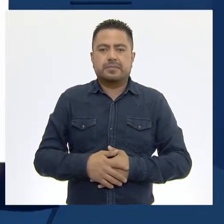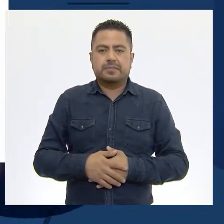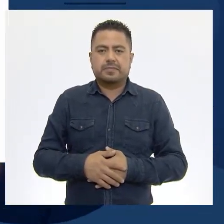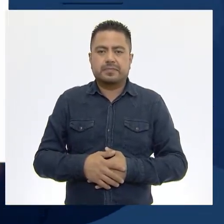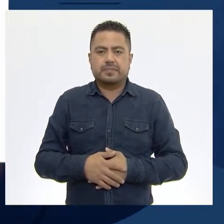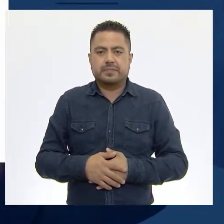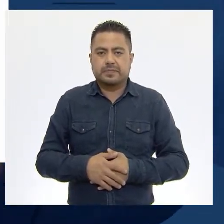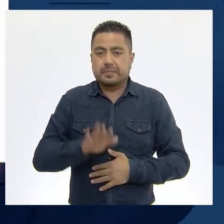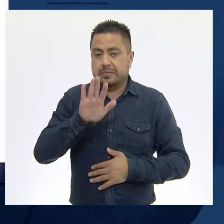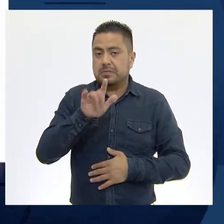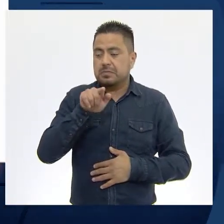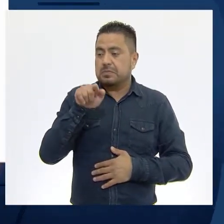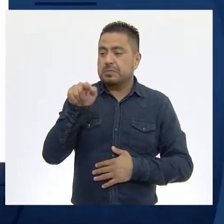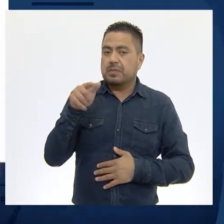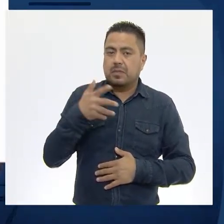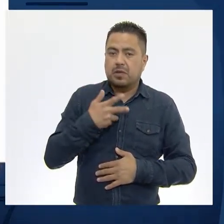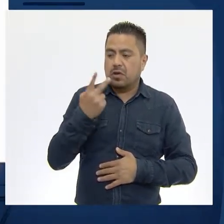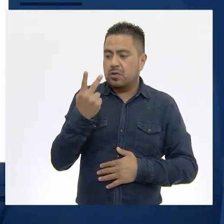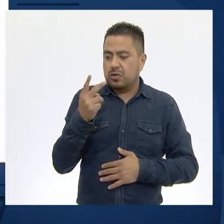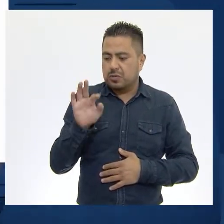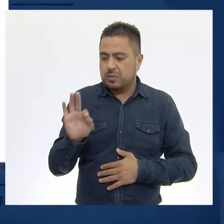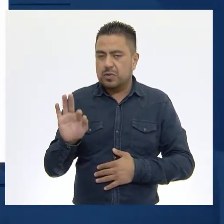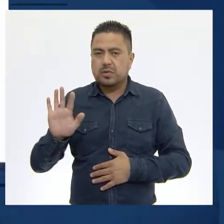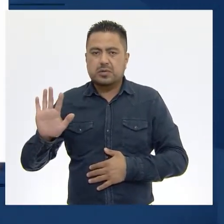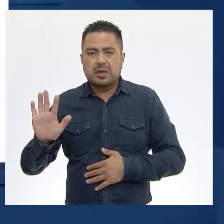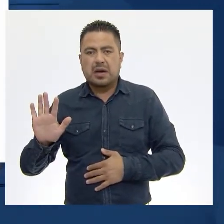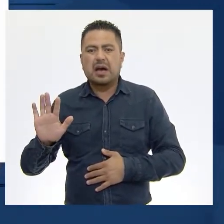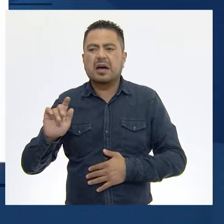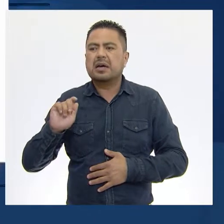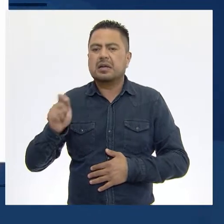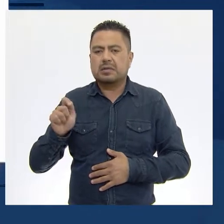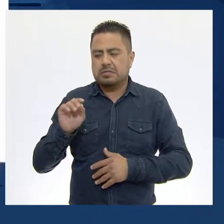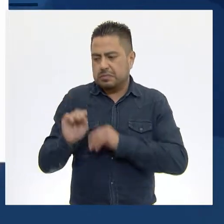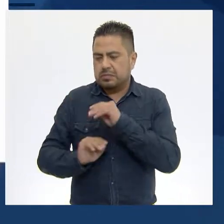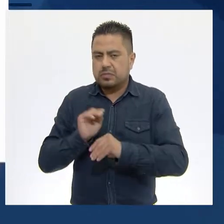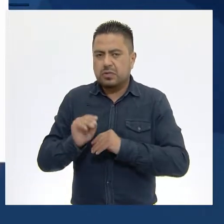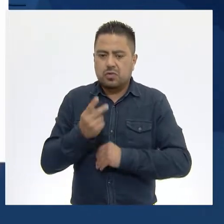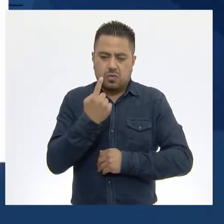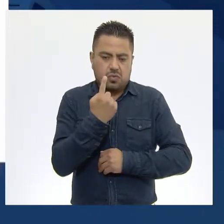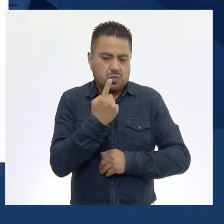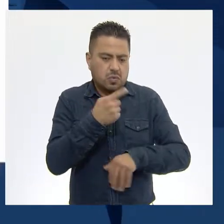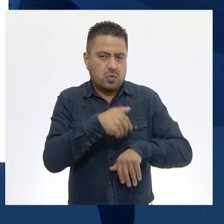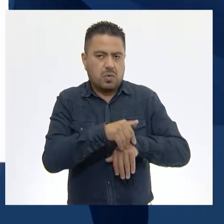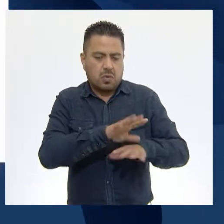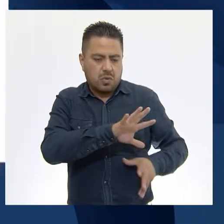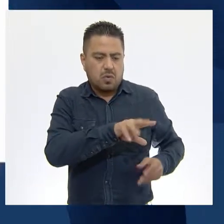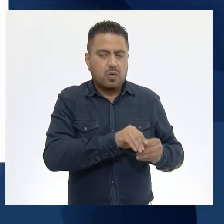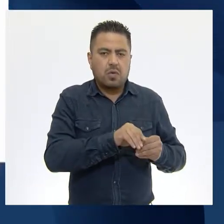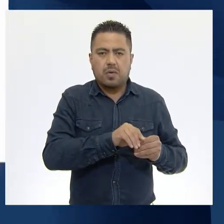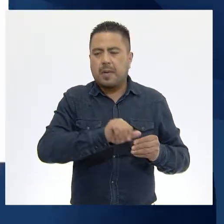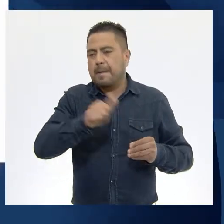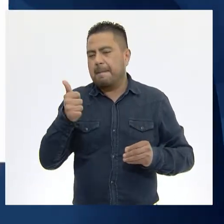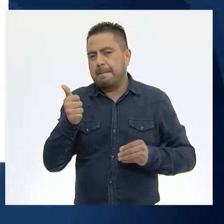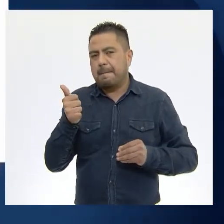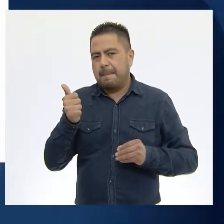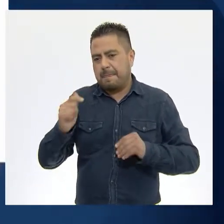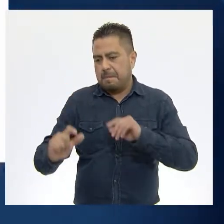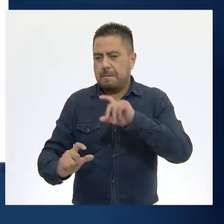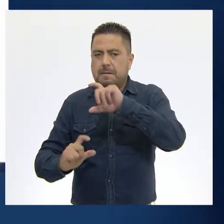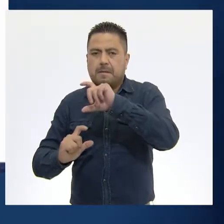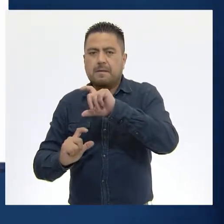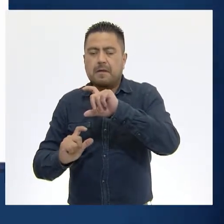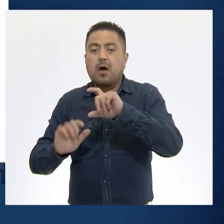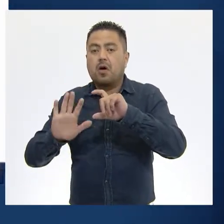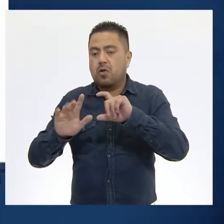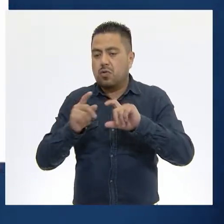Una es que tenemos el 2.5, que se compone de un entero y de una parte decimal, y el